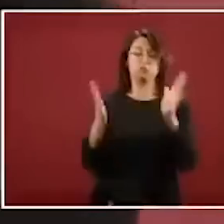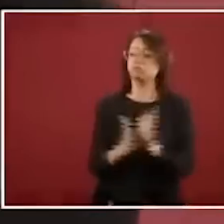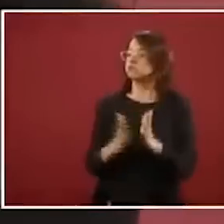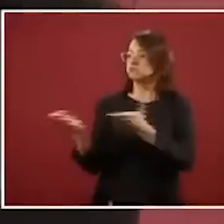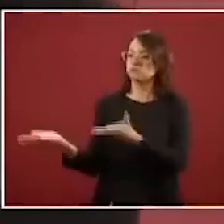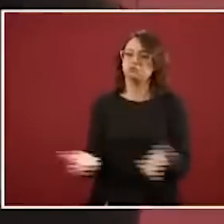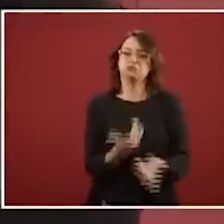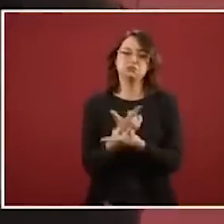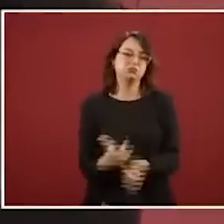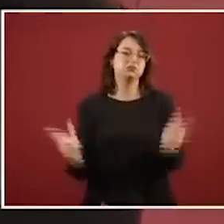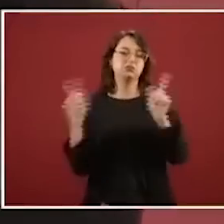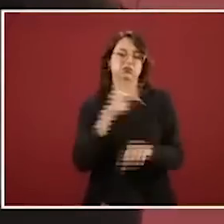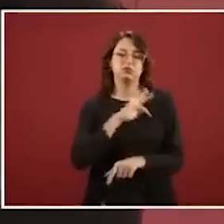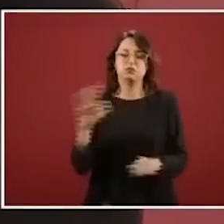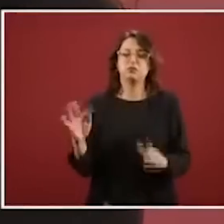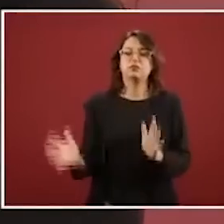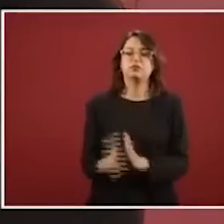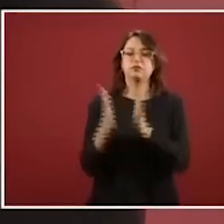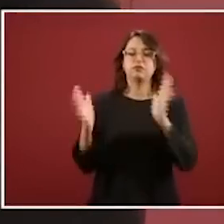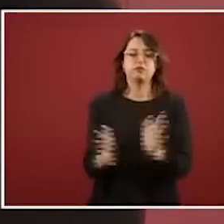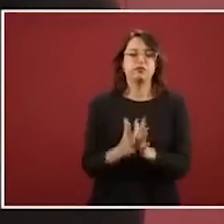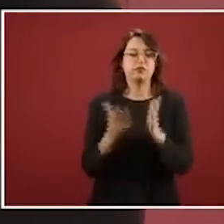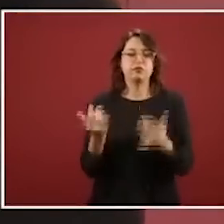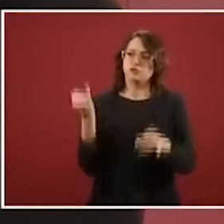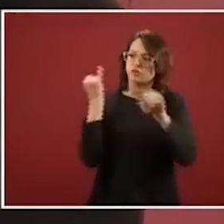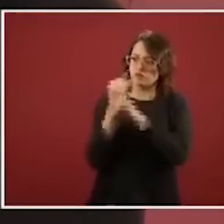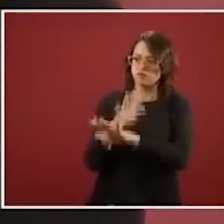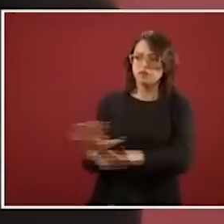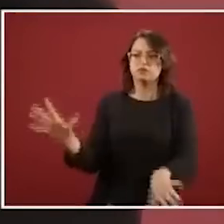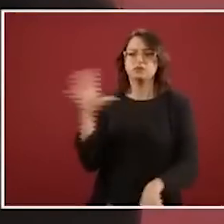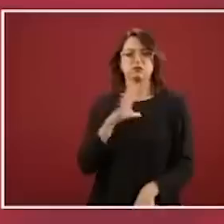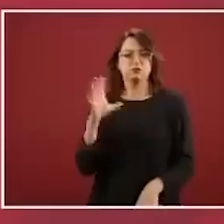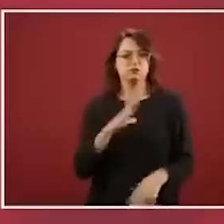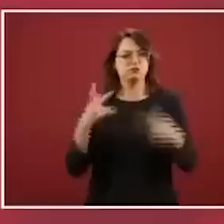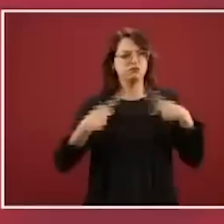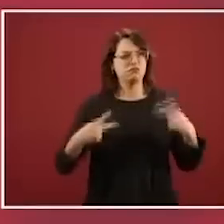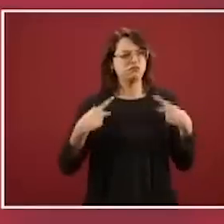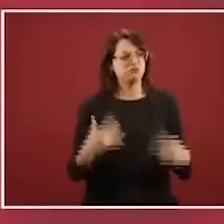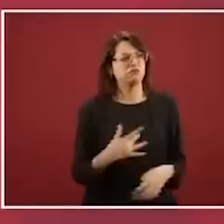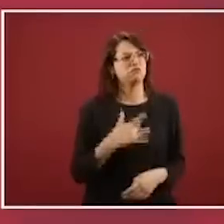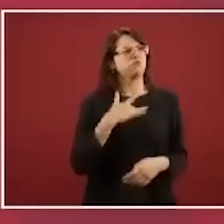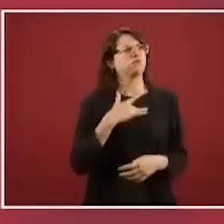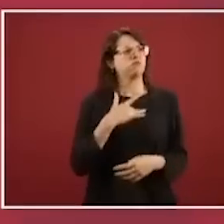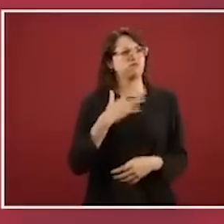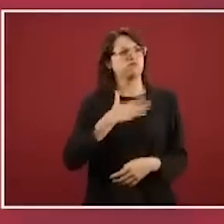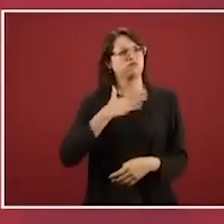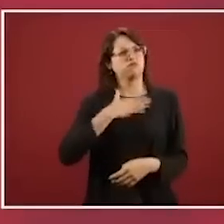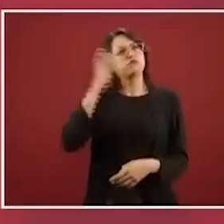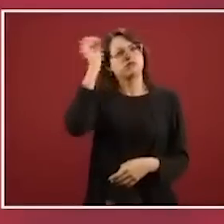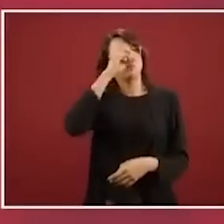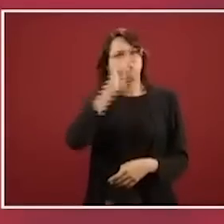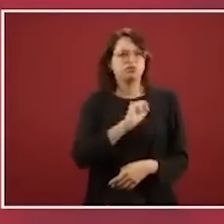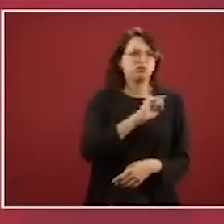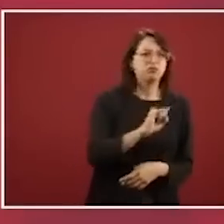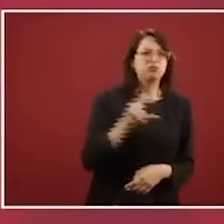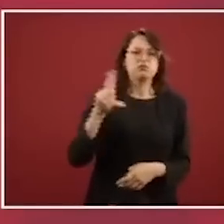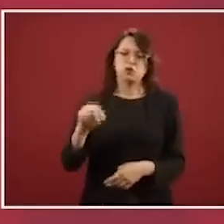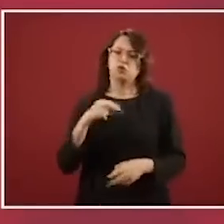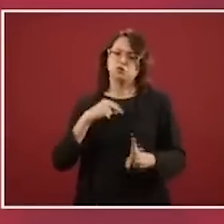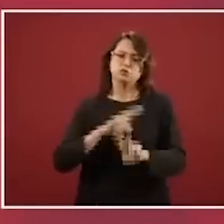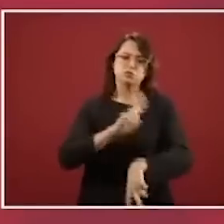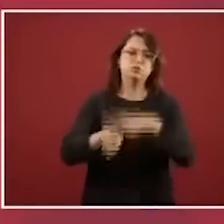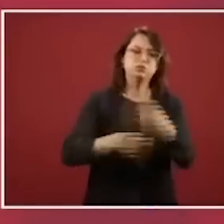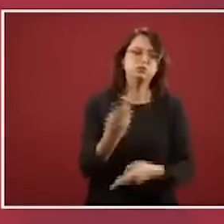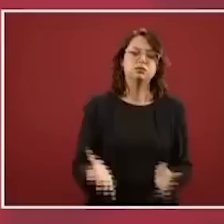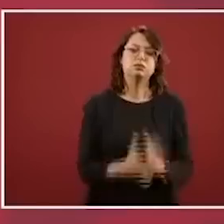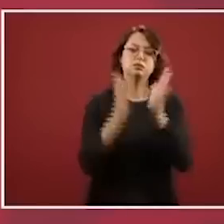llegado esta información. Así es que asiste el que se autoelige porque tiene una opinión ya sea a favor o en contra. En ese